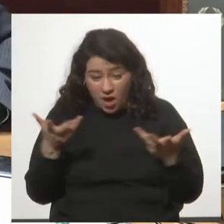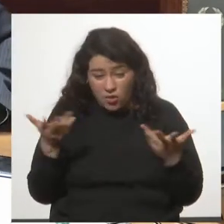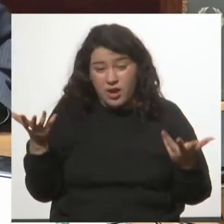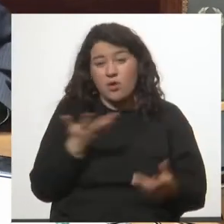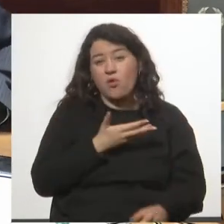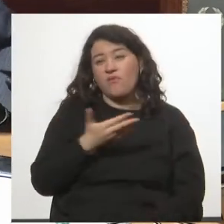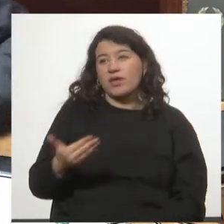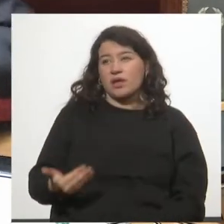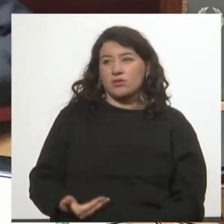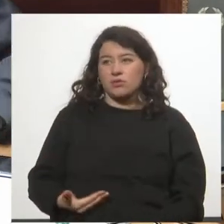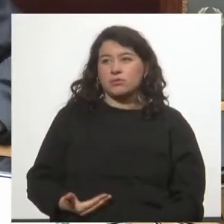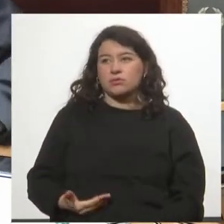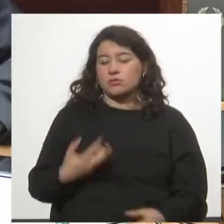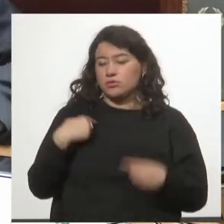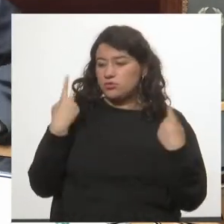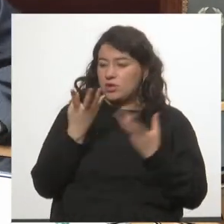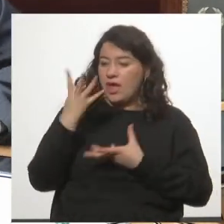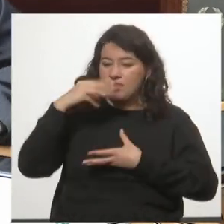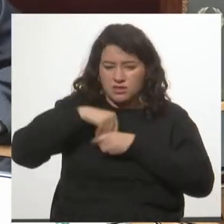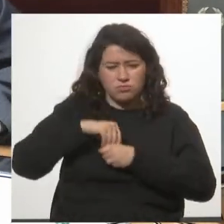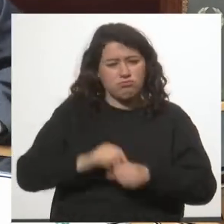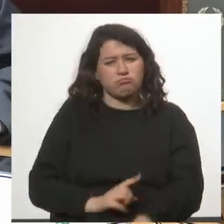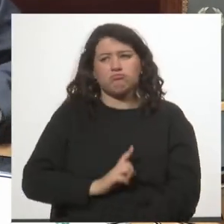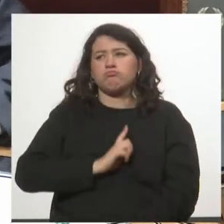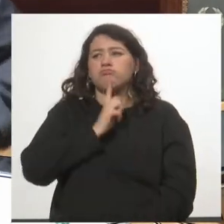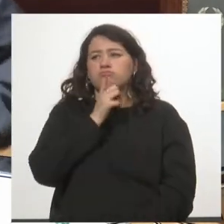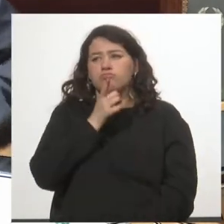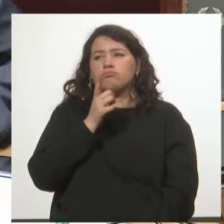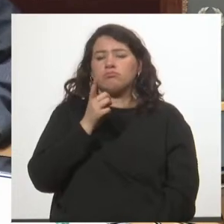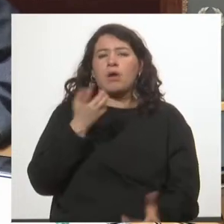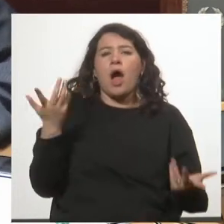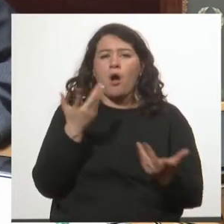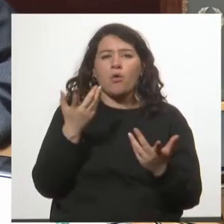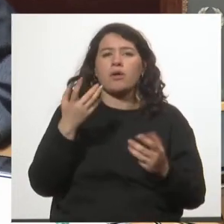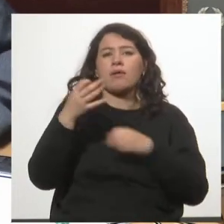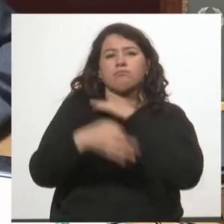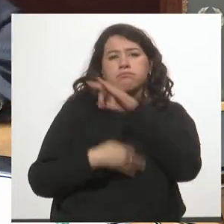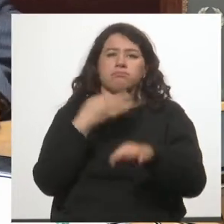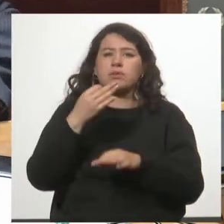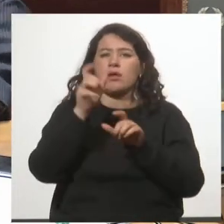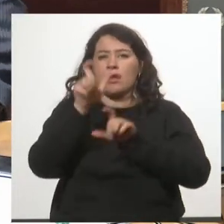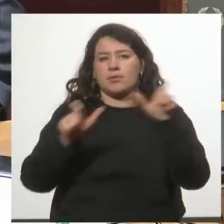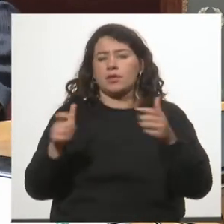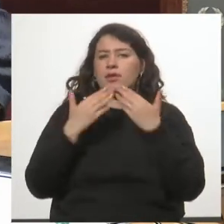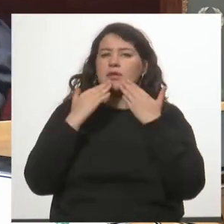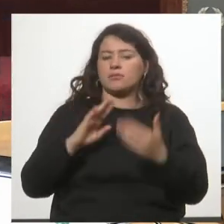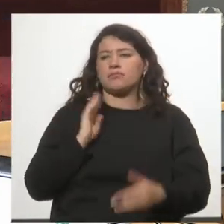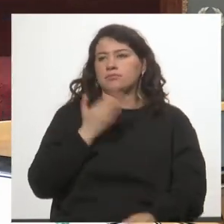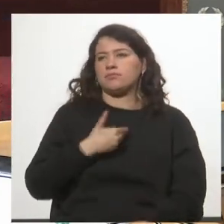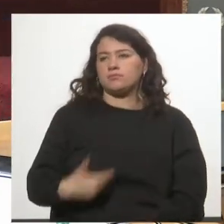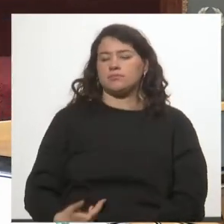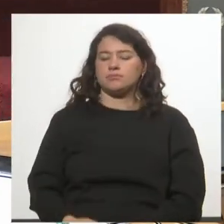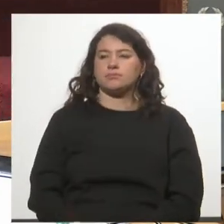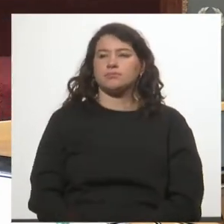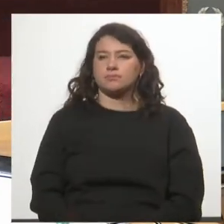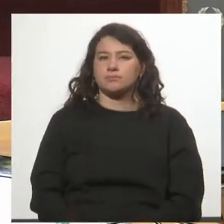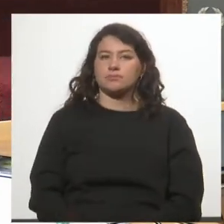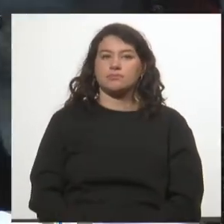gobierno el cual integramos orgullosamente estamos dándole la cara de la ciudadanía gracias señor presidente